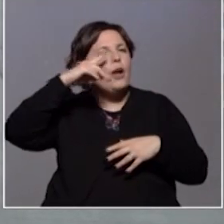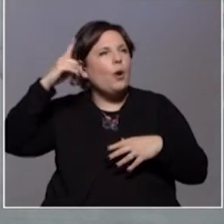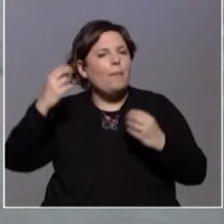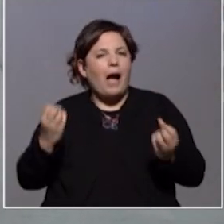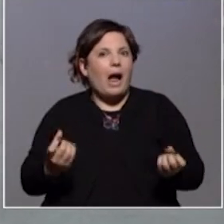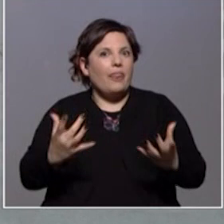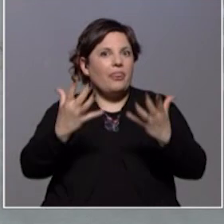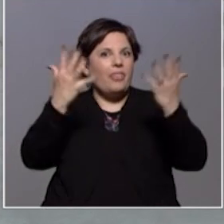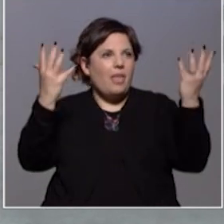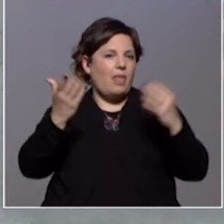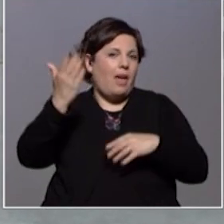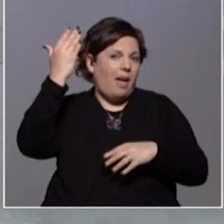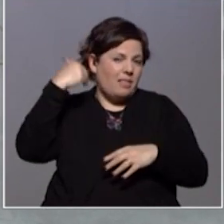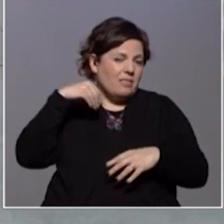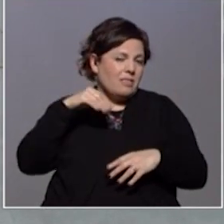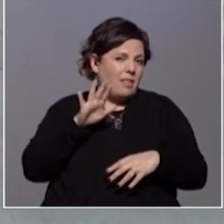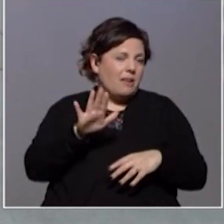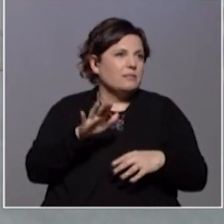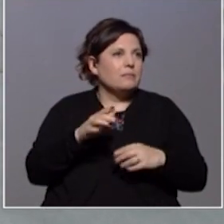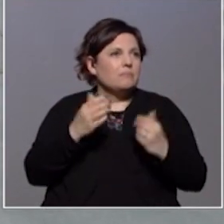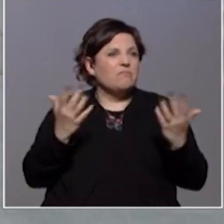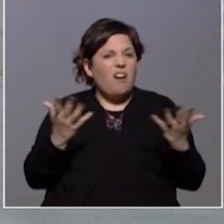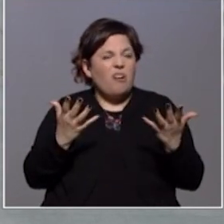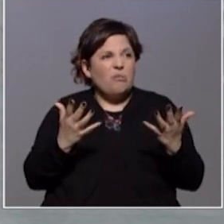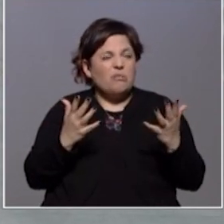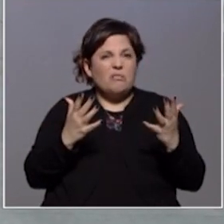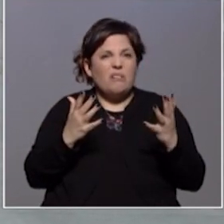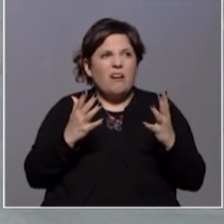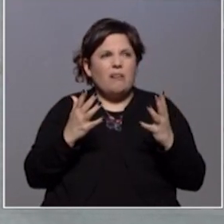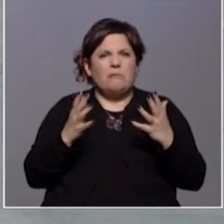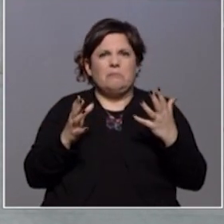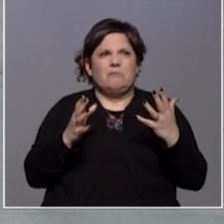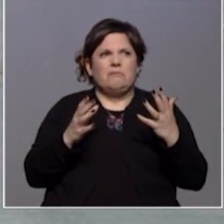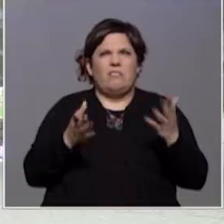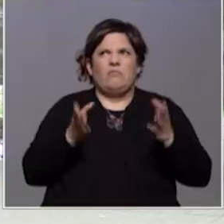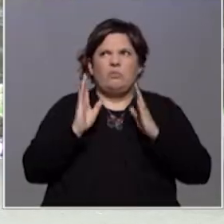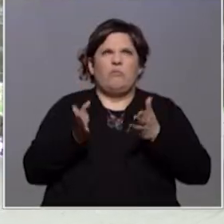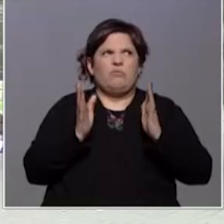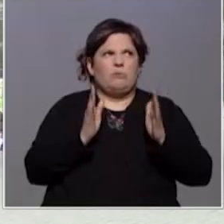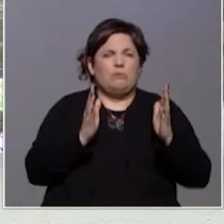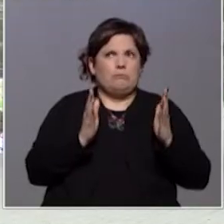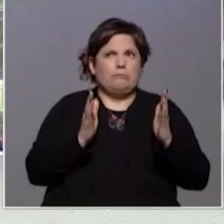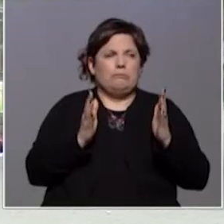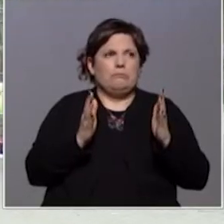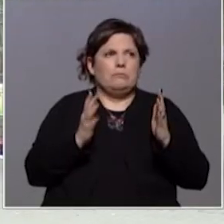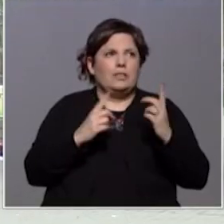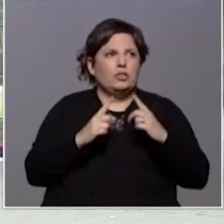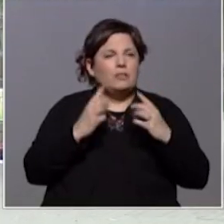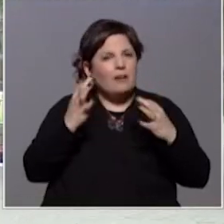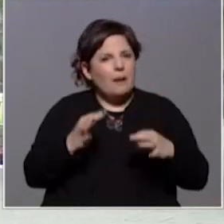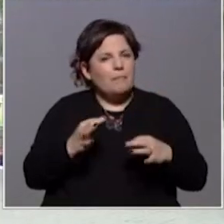jardines hermosos que se veían en ese momento, porque ahora todo está muy convulsionado con los edificios, y